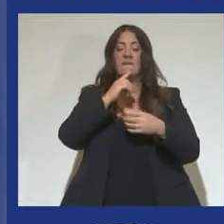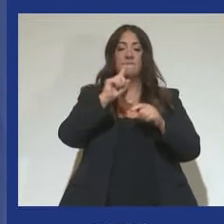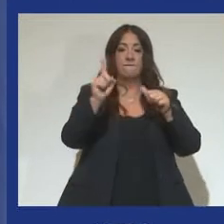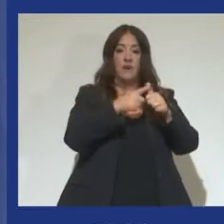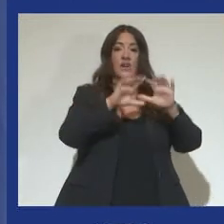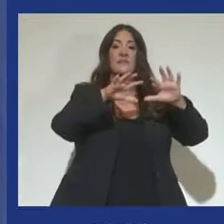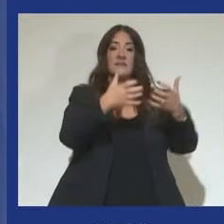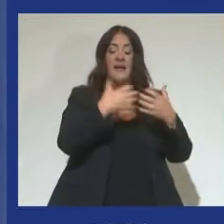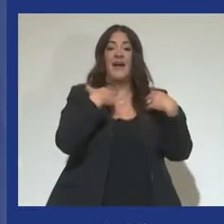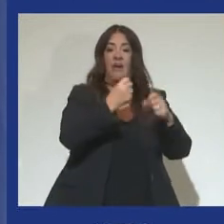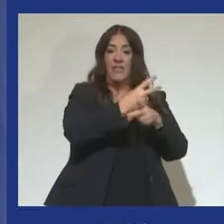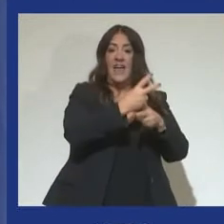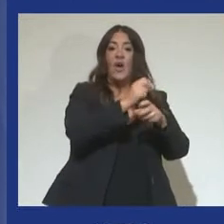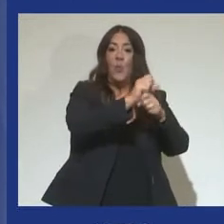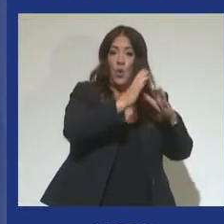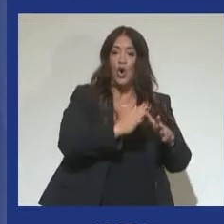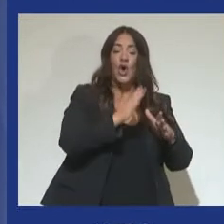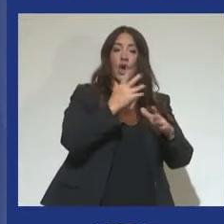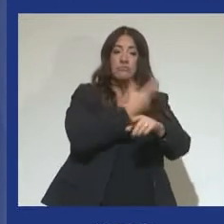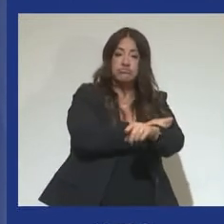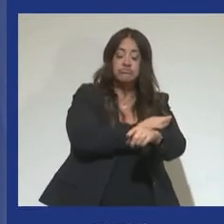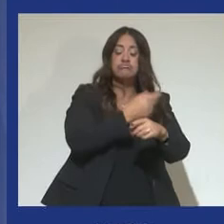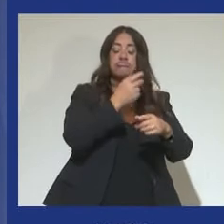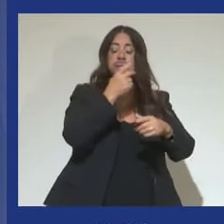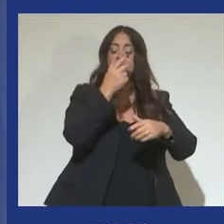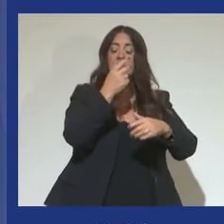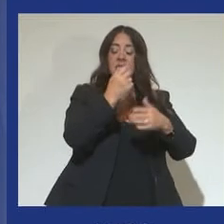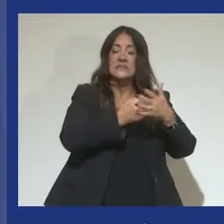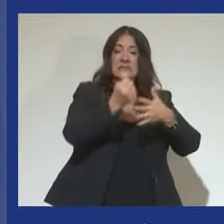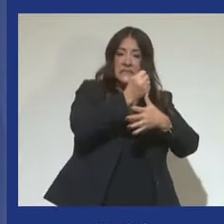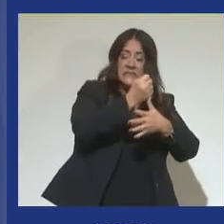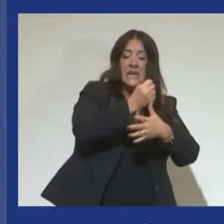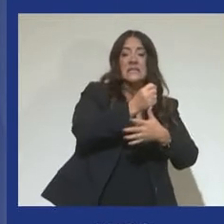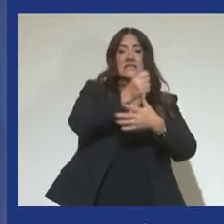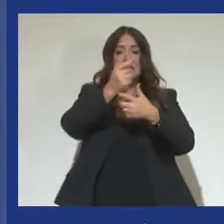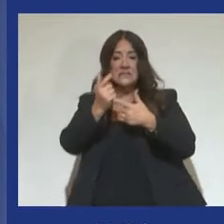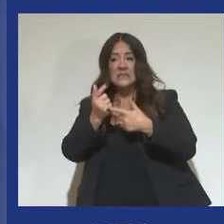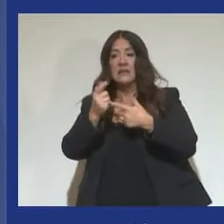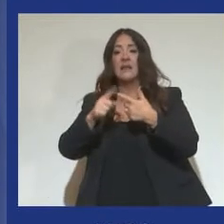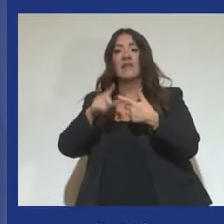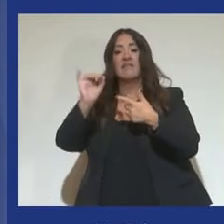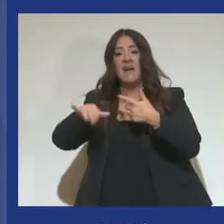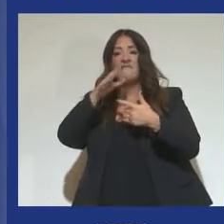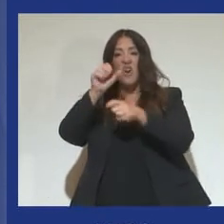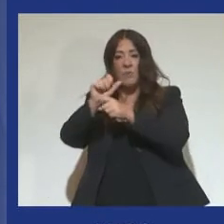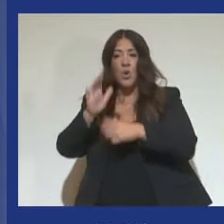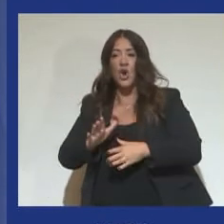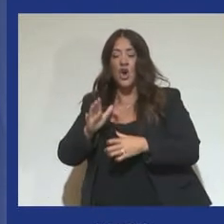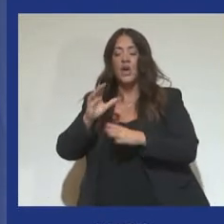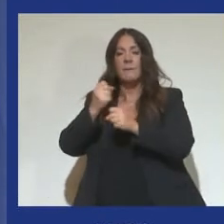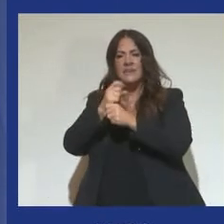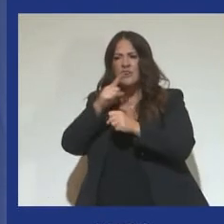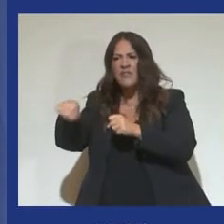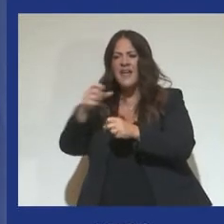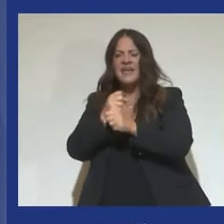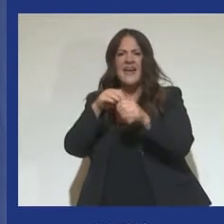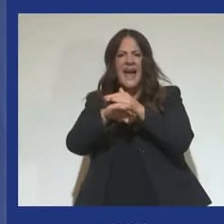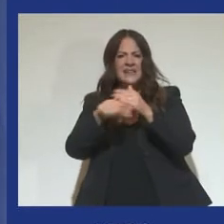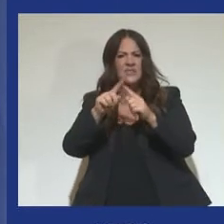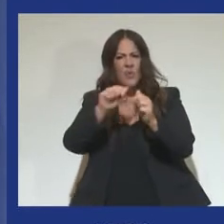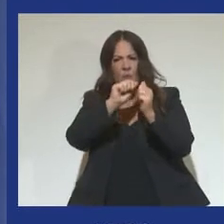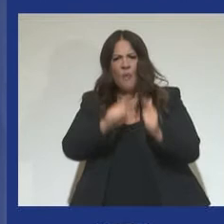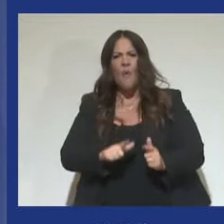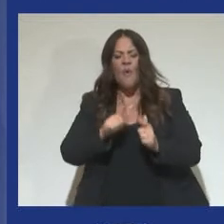de trabajadores de salud y personas mayores es prioridad básica en cuanto al acceso de la disponer y